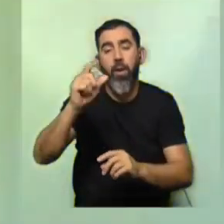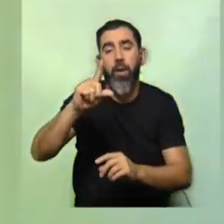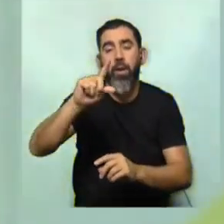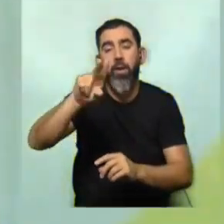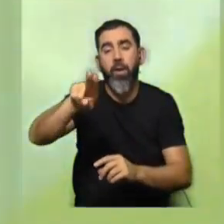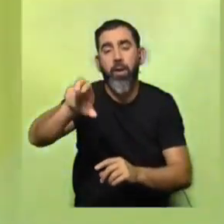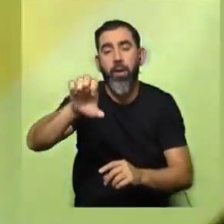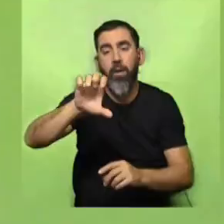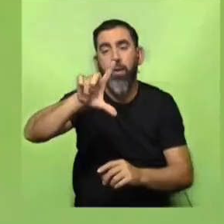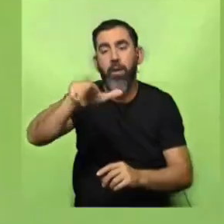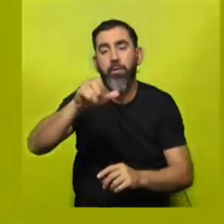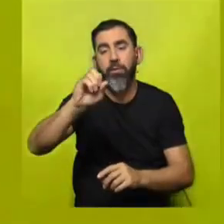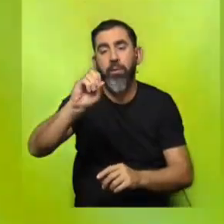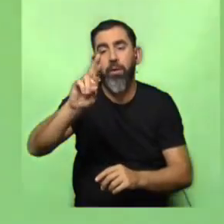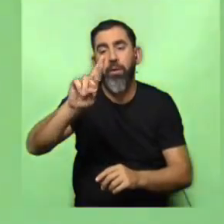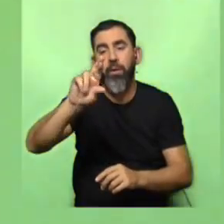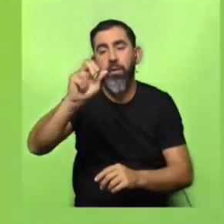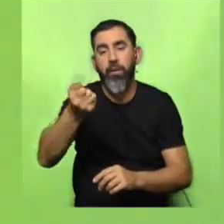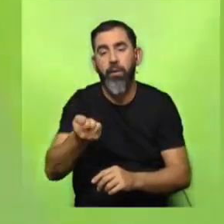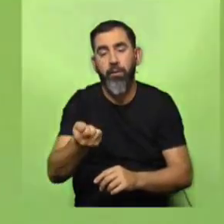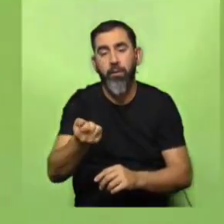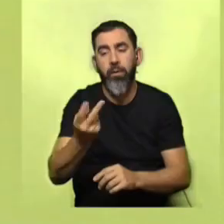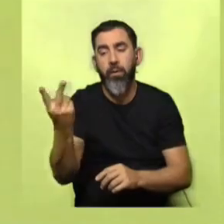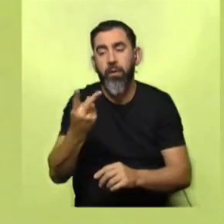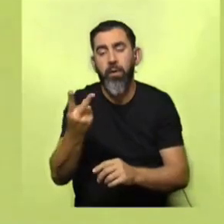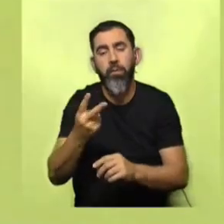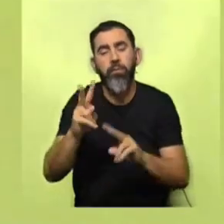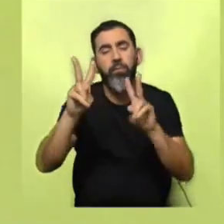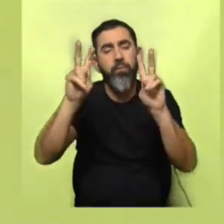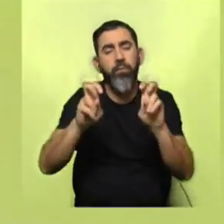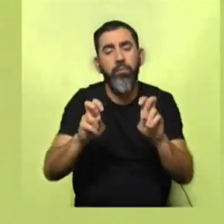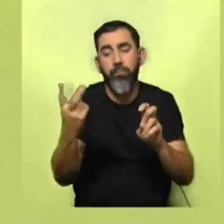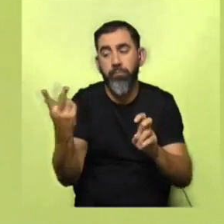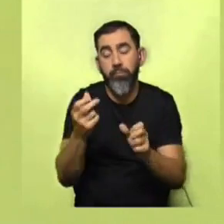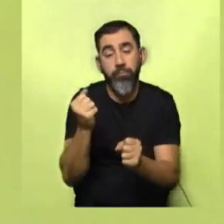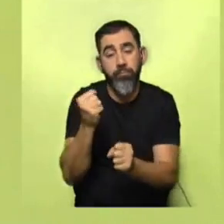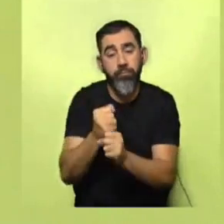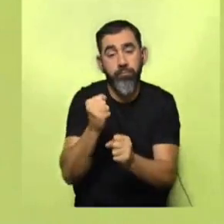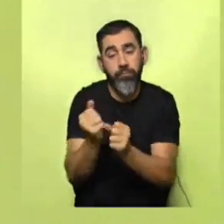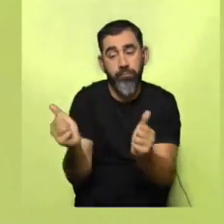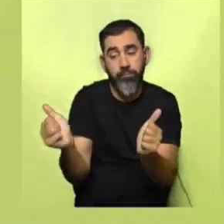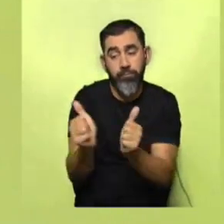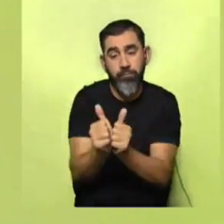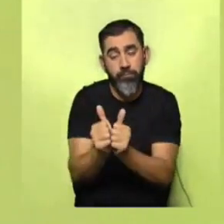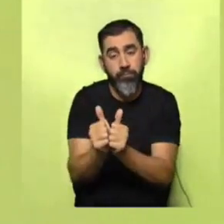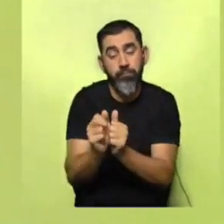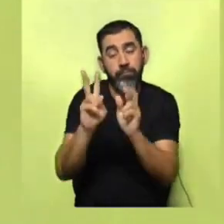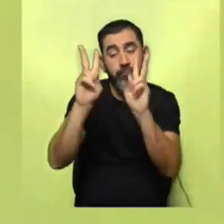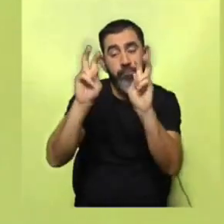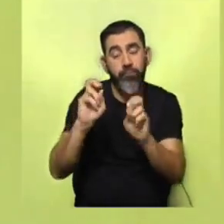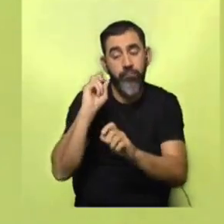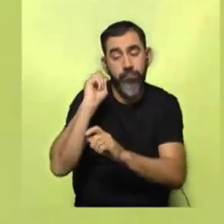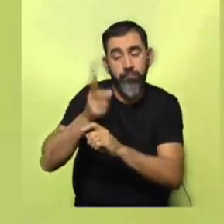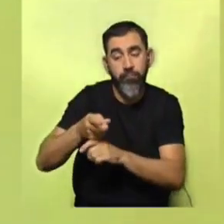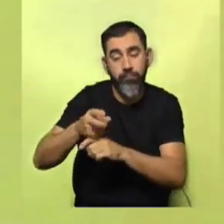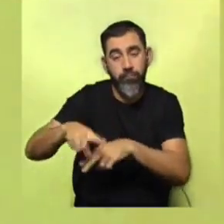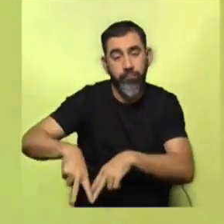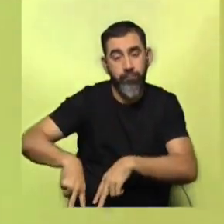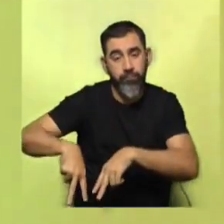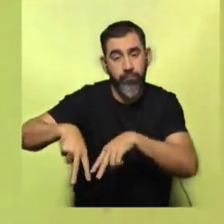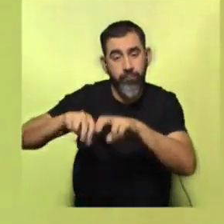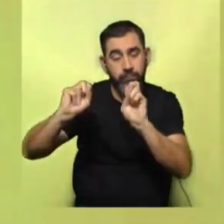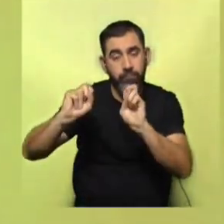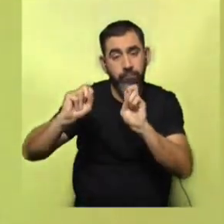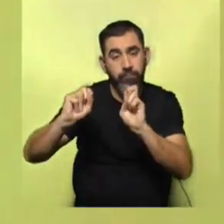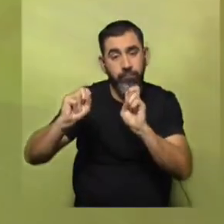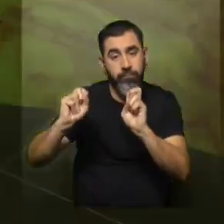ahora. Bueno, anduvieron haciendo una cobertura en conjunto porque el organismo en el que decidieron hacer una inmersión